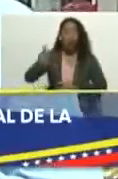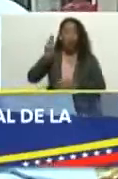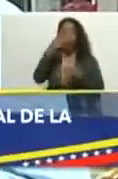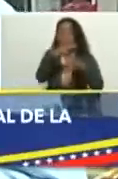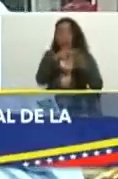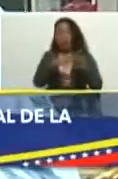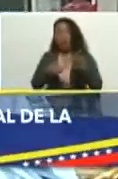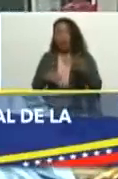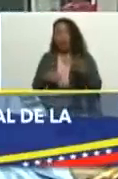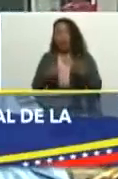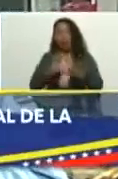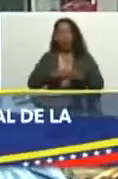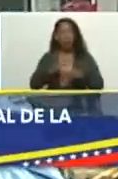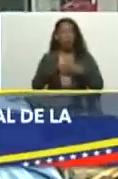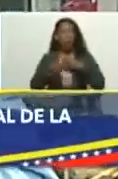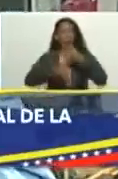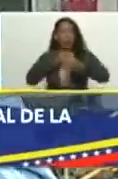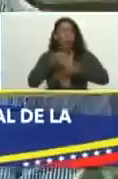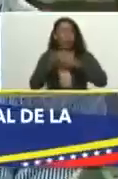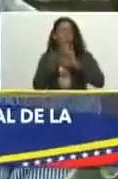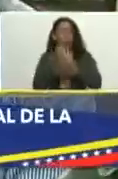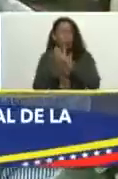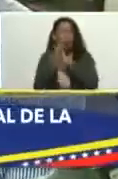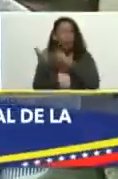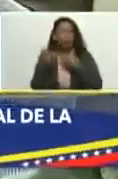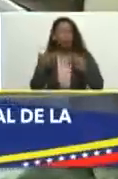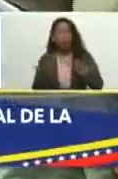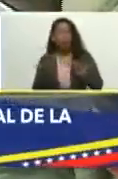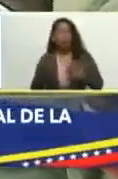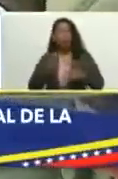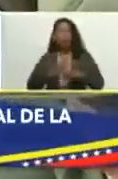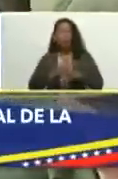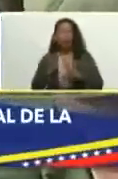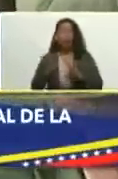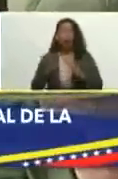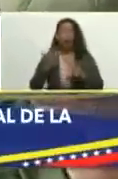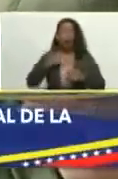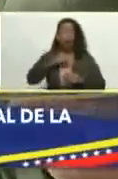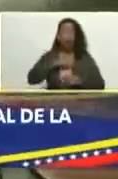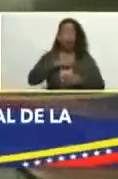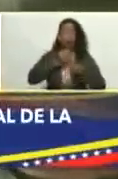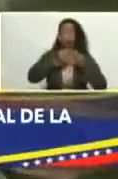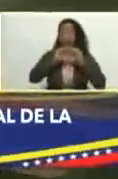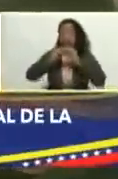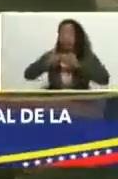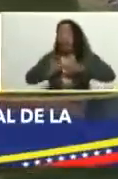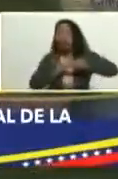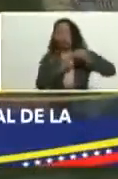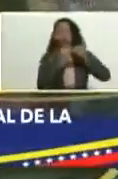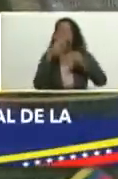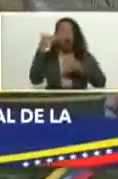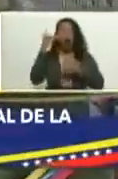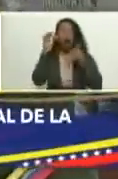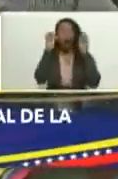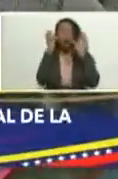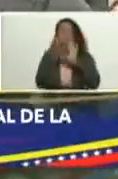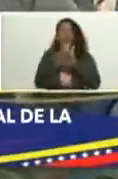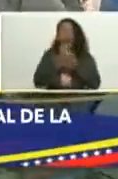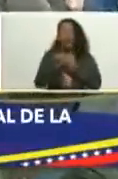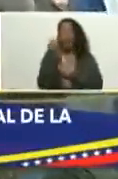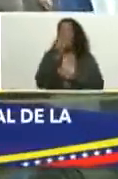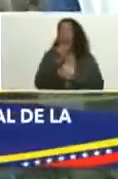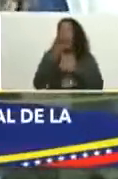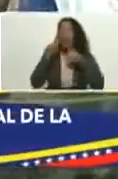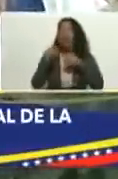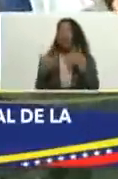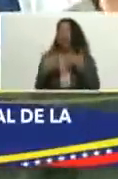hago el resalte de las características físico-químicas? Porque nosotros producimos productos que tienen destino alimento y esta mezcla